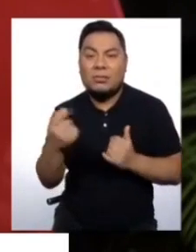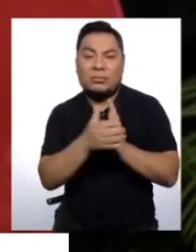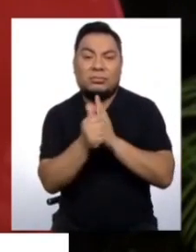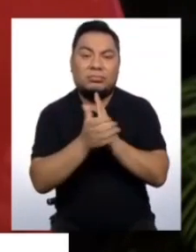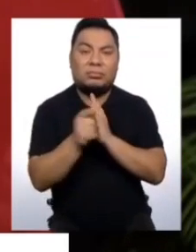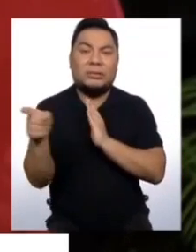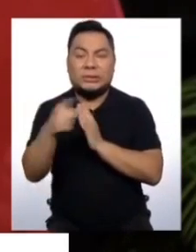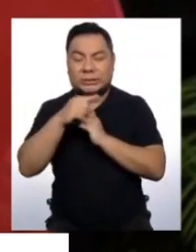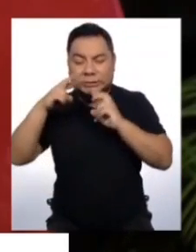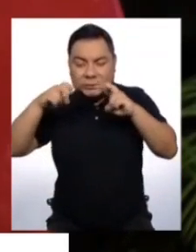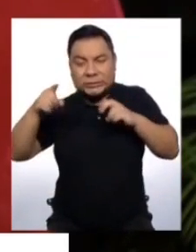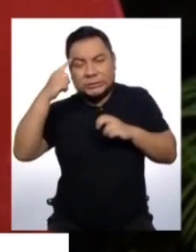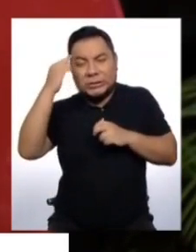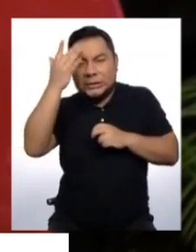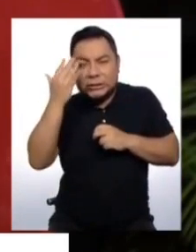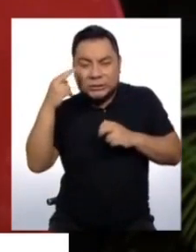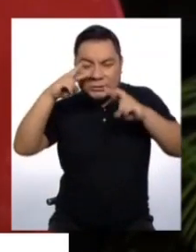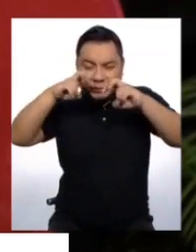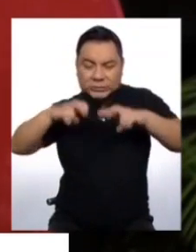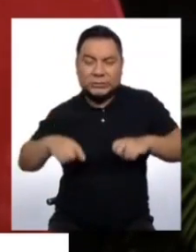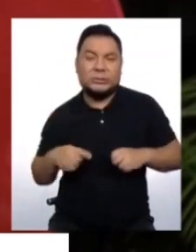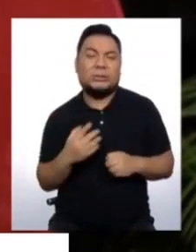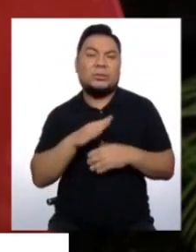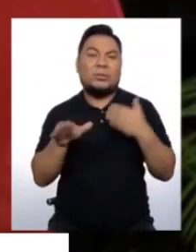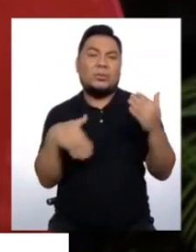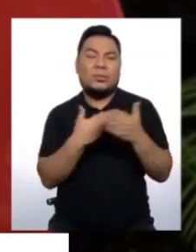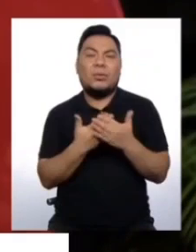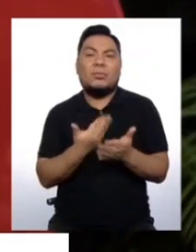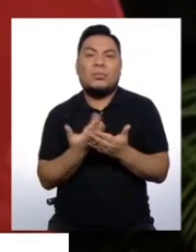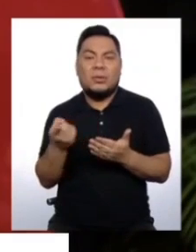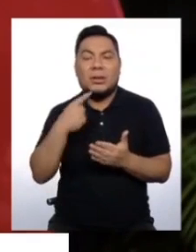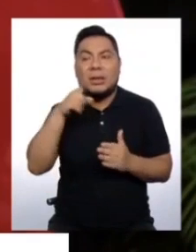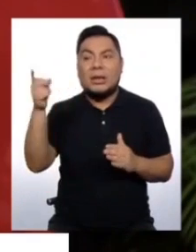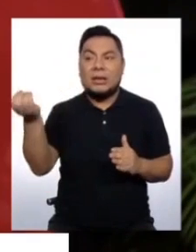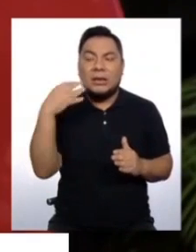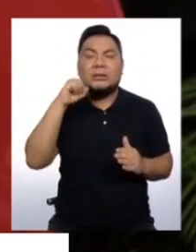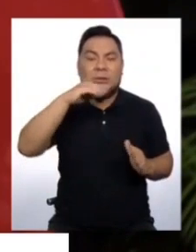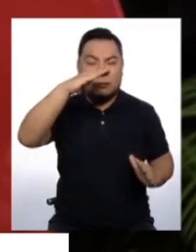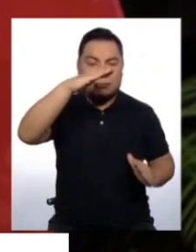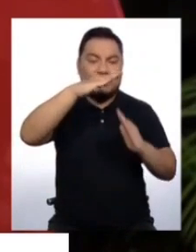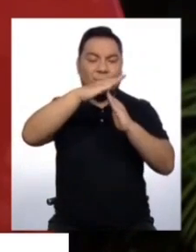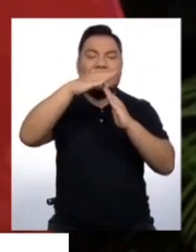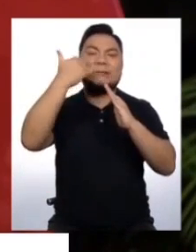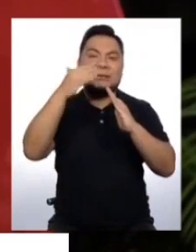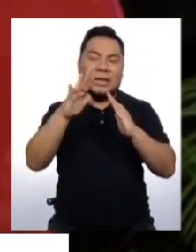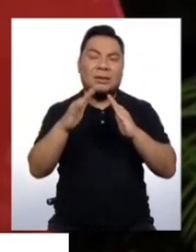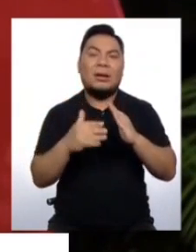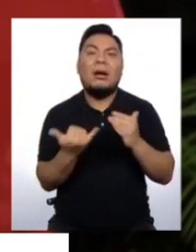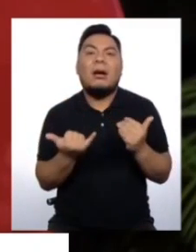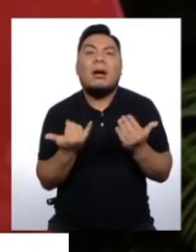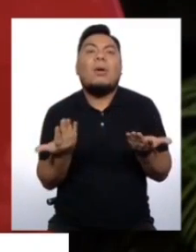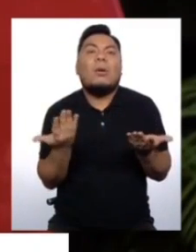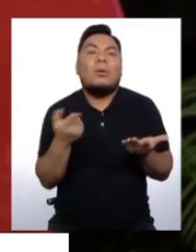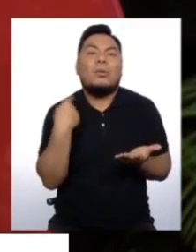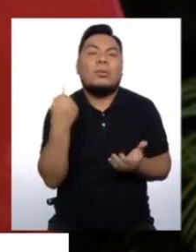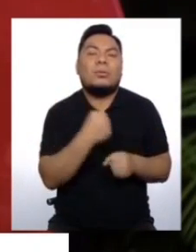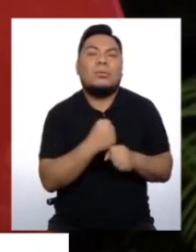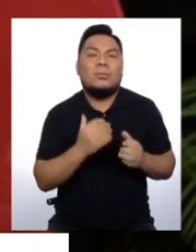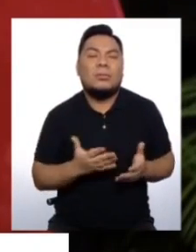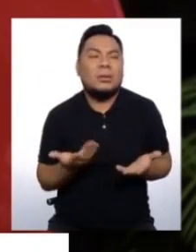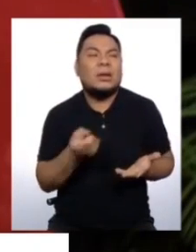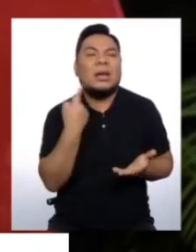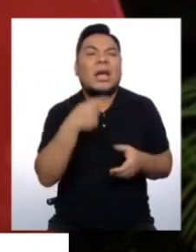de prospectiva y análisis de técnicos privados, determina que estamos en la meseta. Eso es. Ahora, ¿cuál debe ser el esfuerzo de todos los